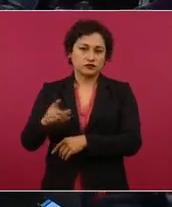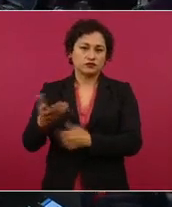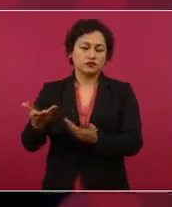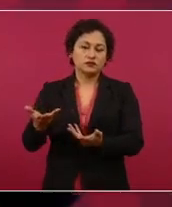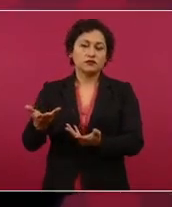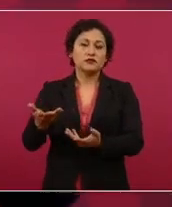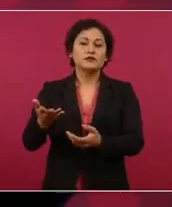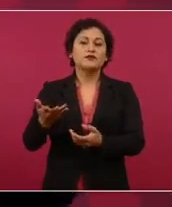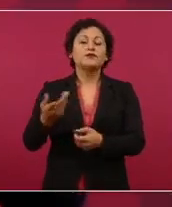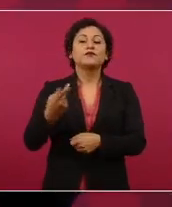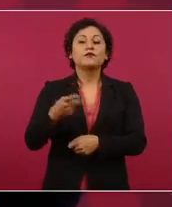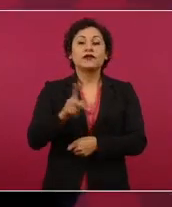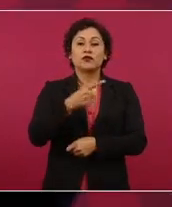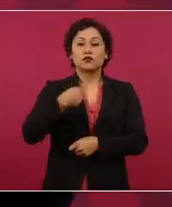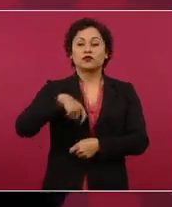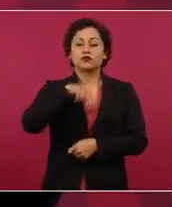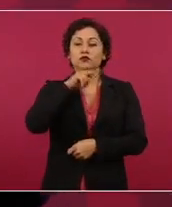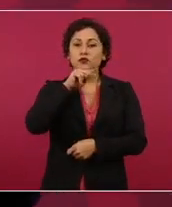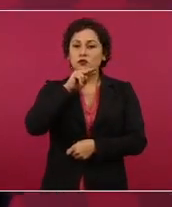el abasto popular